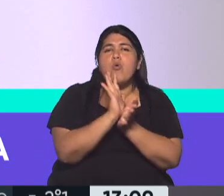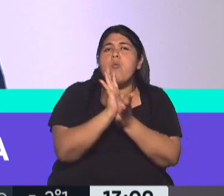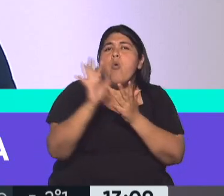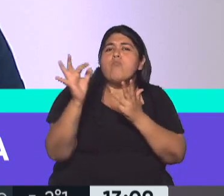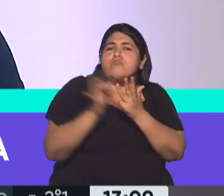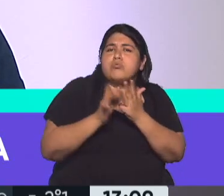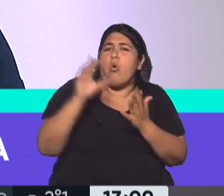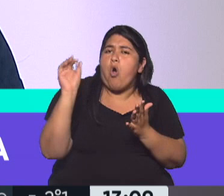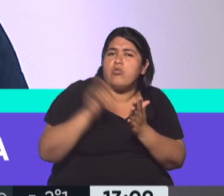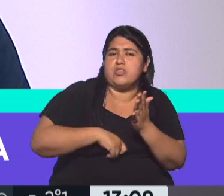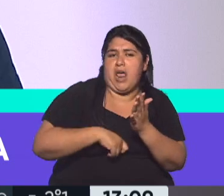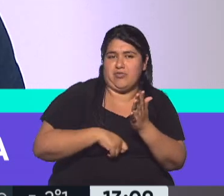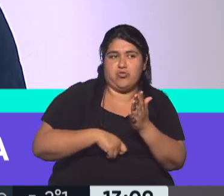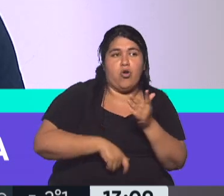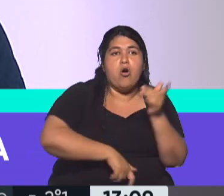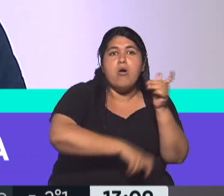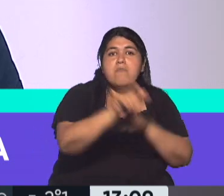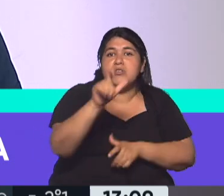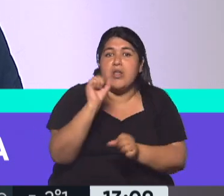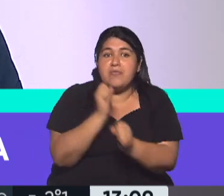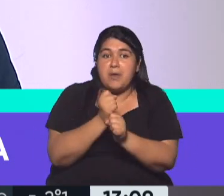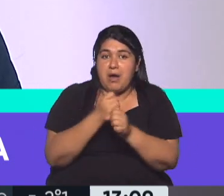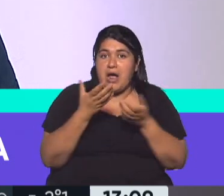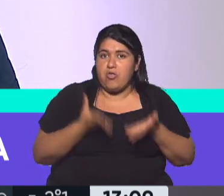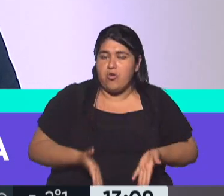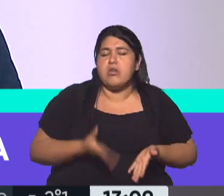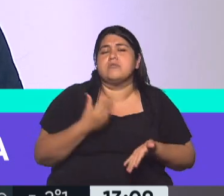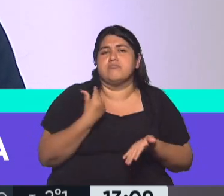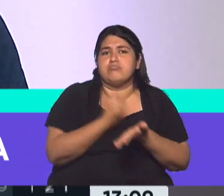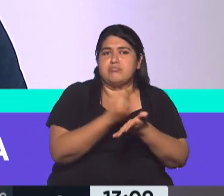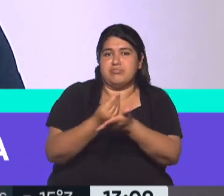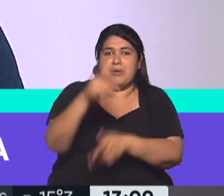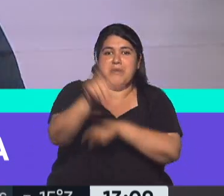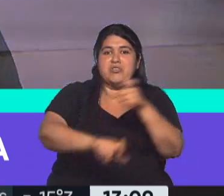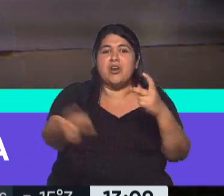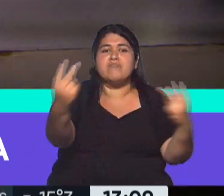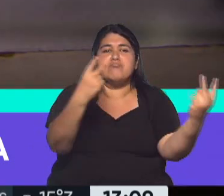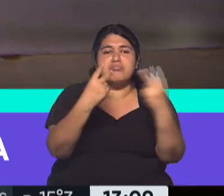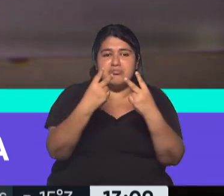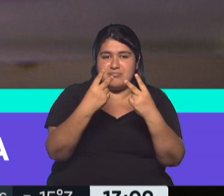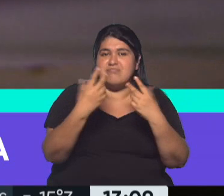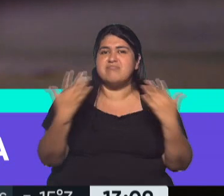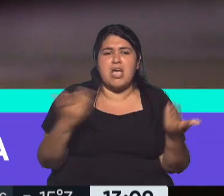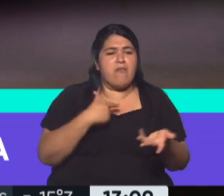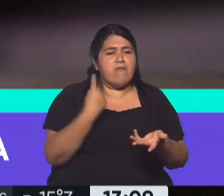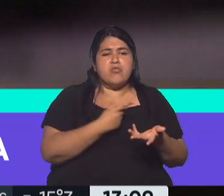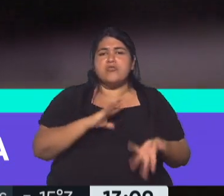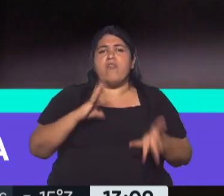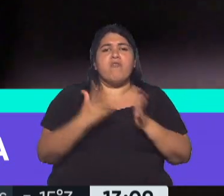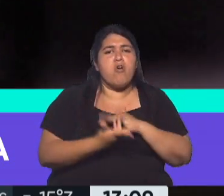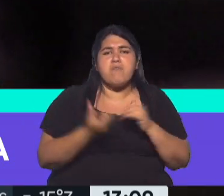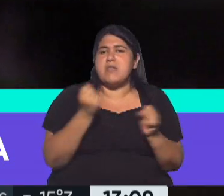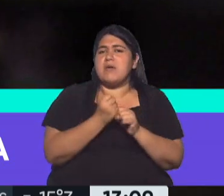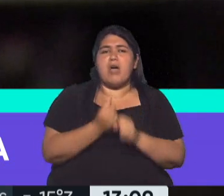toman trabajadores y trabajadoras con quien en este momento, por ejemplo, nos está viendo, ¿no? ¿De qué manera vamos a hacer televisión? ¿Por qué